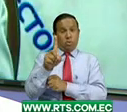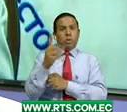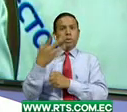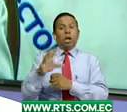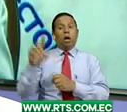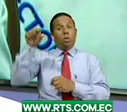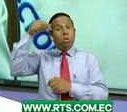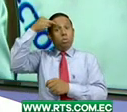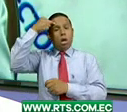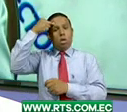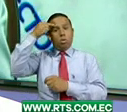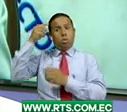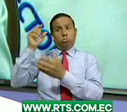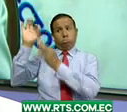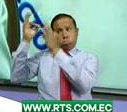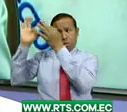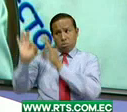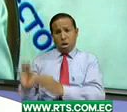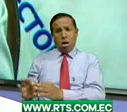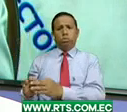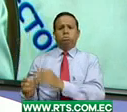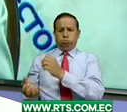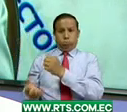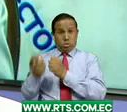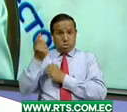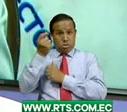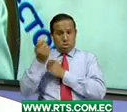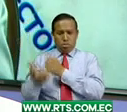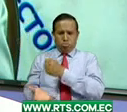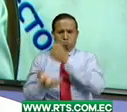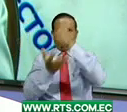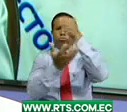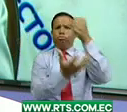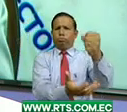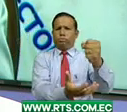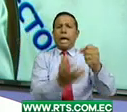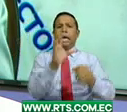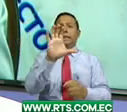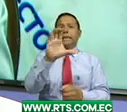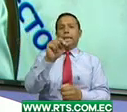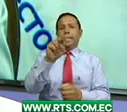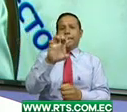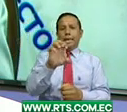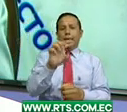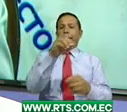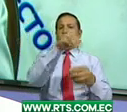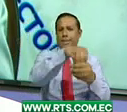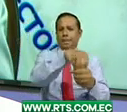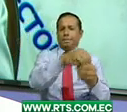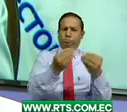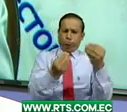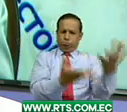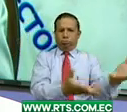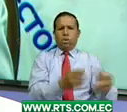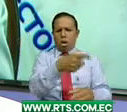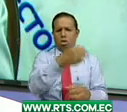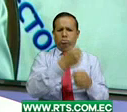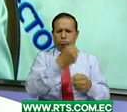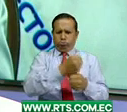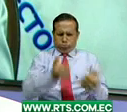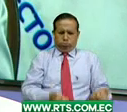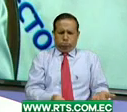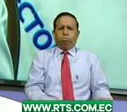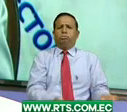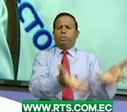los recursos para el normal desarrollo del proceso electoral. Sin embargo, desde el CNE se reiteró que existe